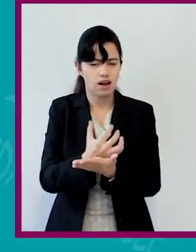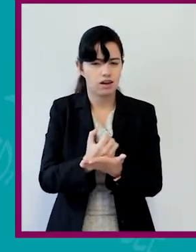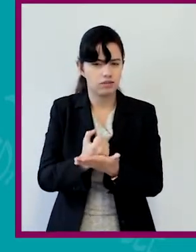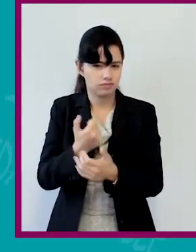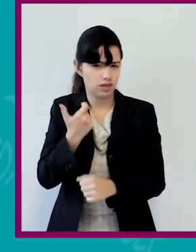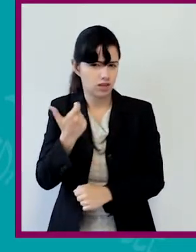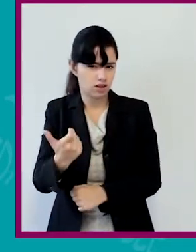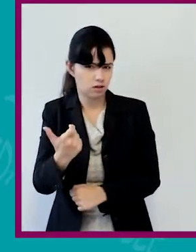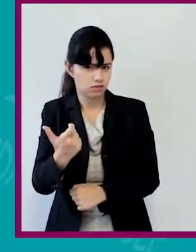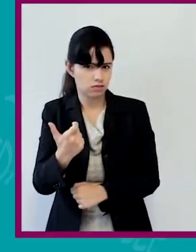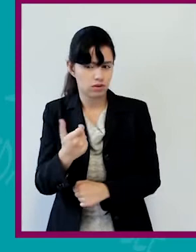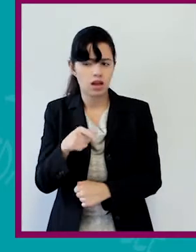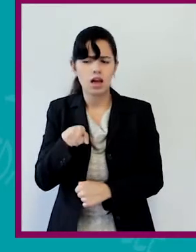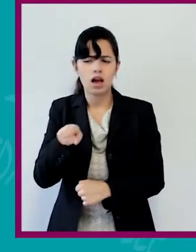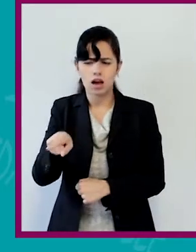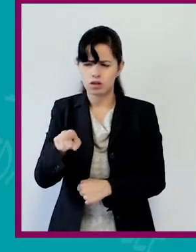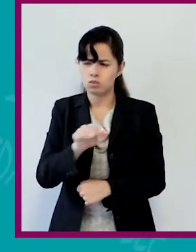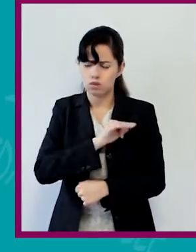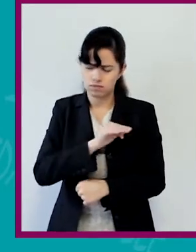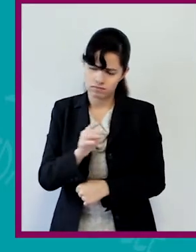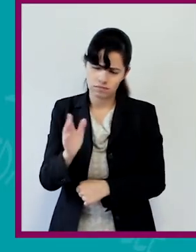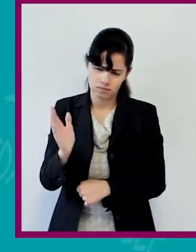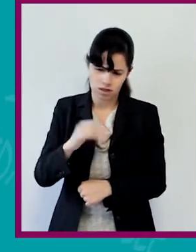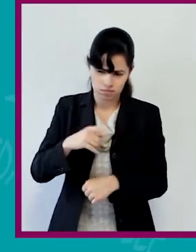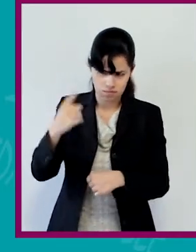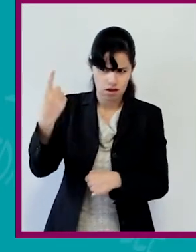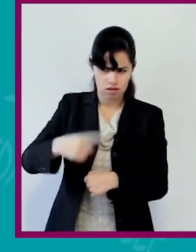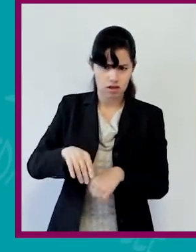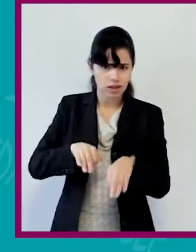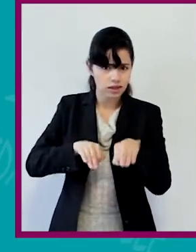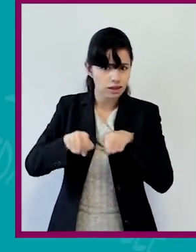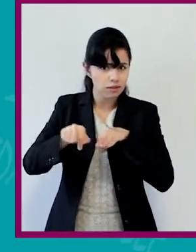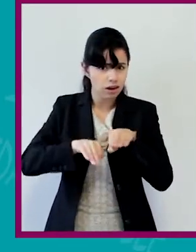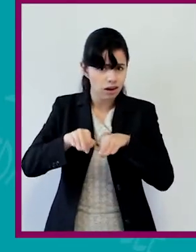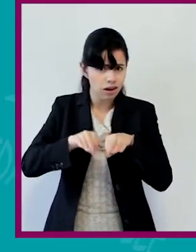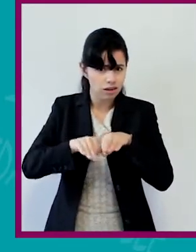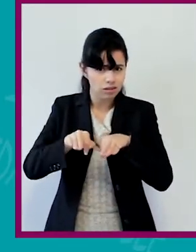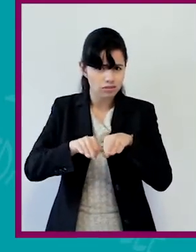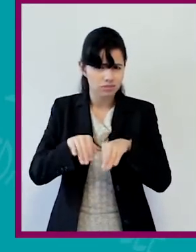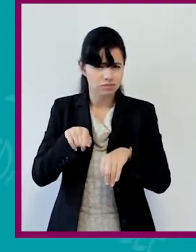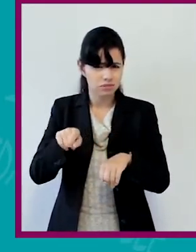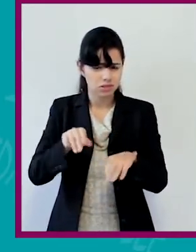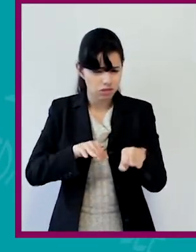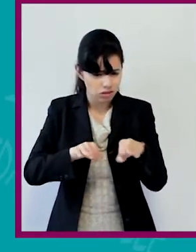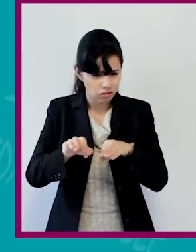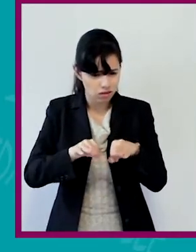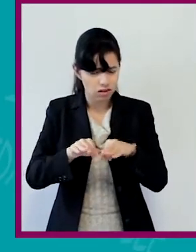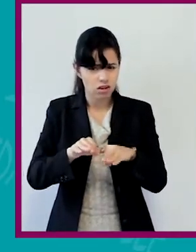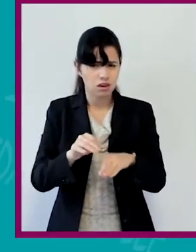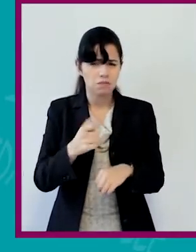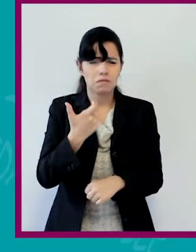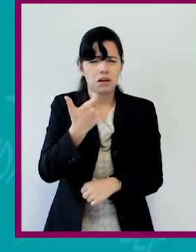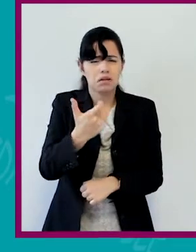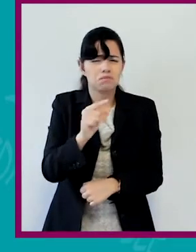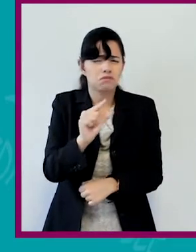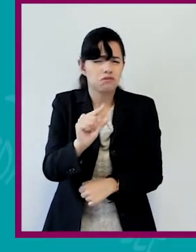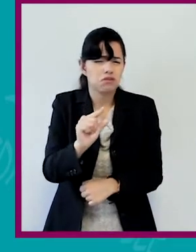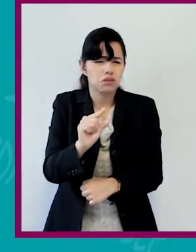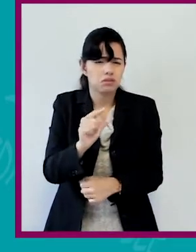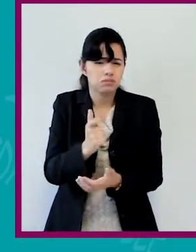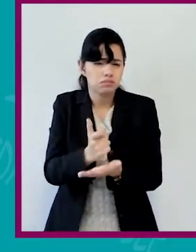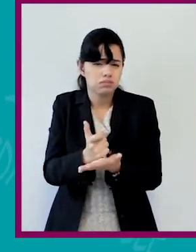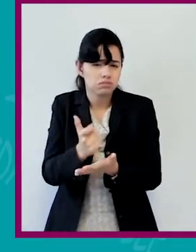obra barata después de haberlos despreciado, ninguneado, y entonces no les pagas a las